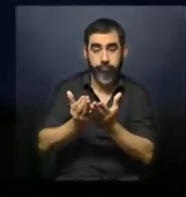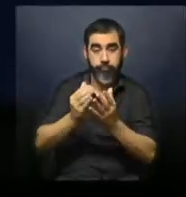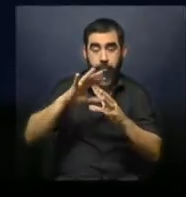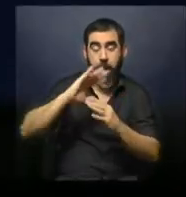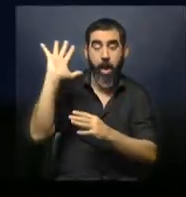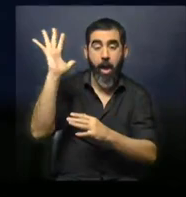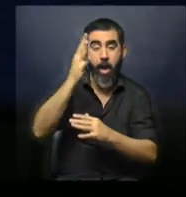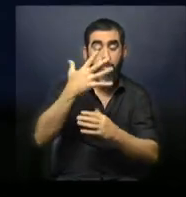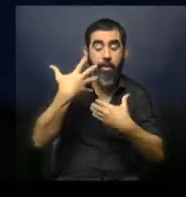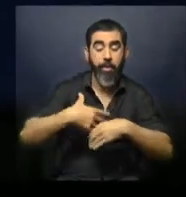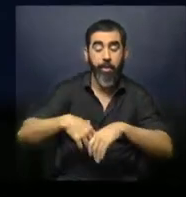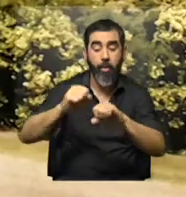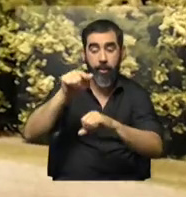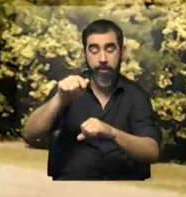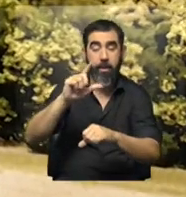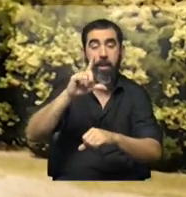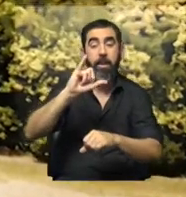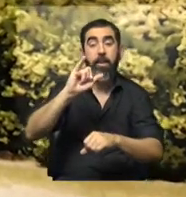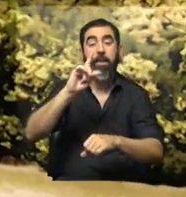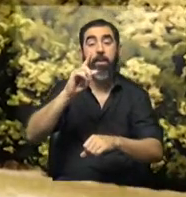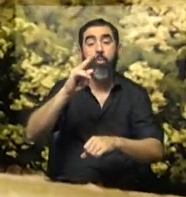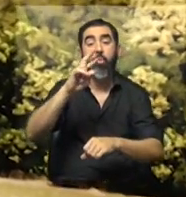los árboles y detectar la presencia de este árbol ligustro.